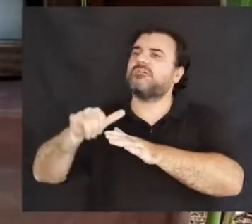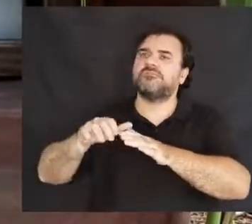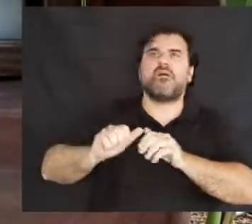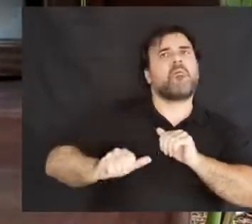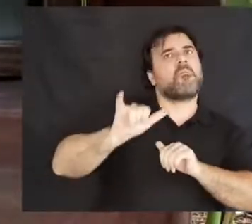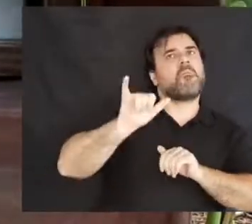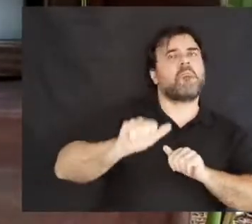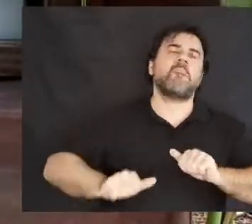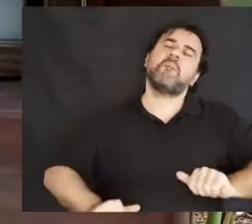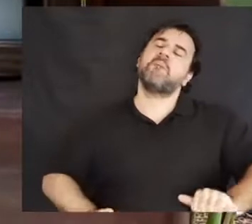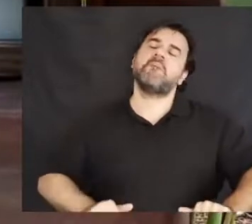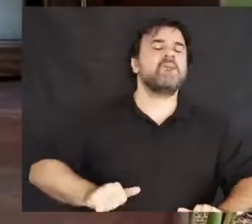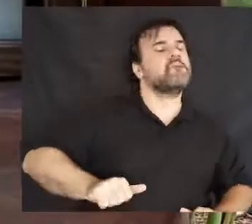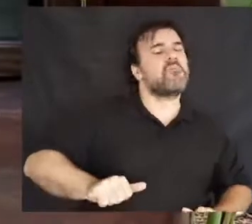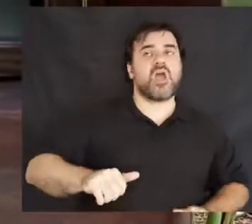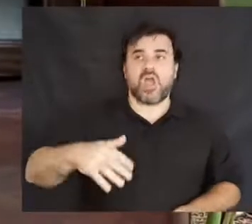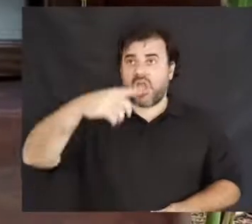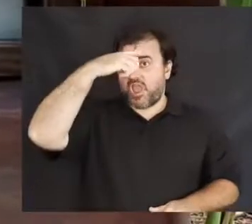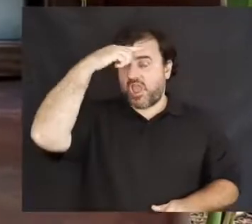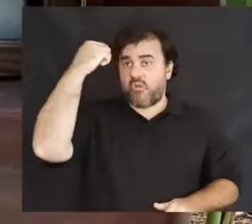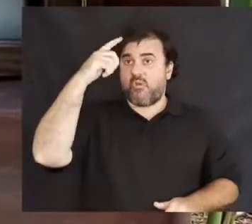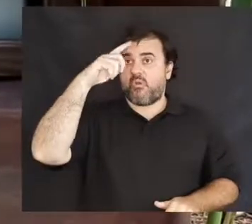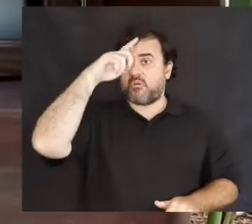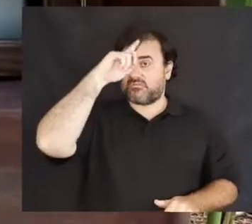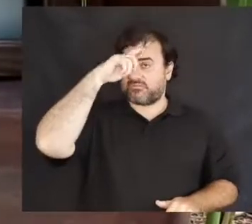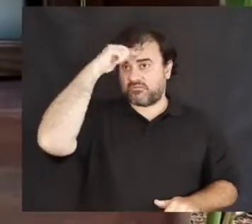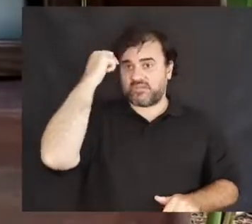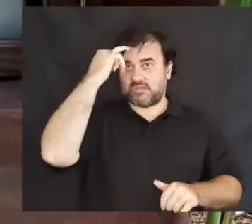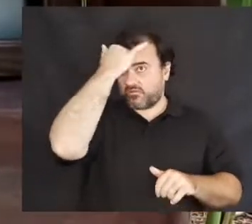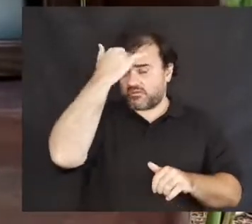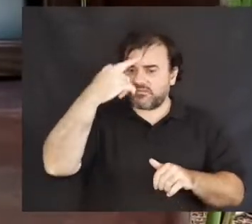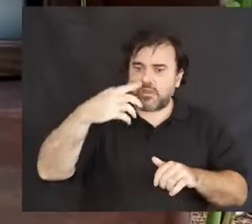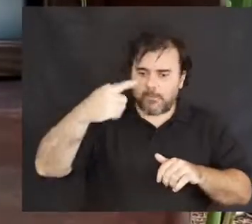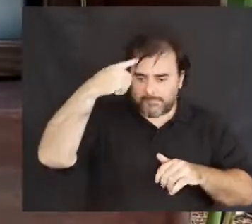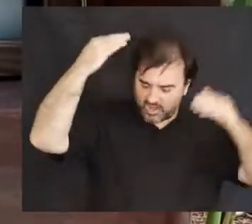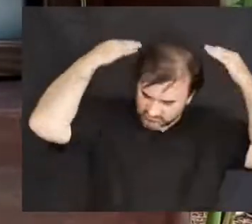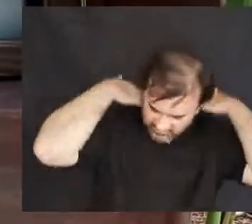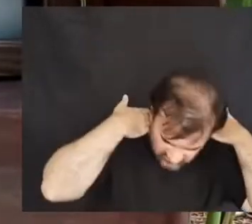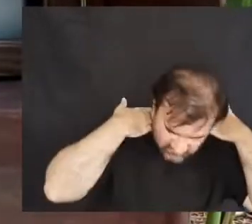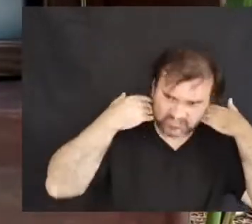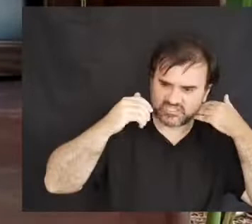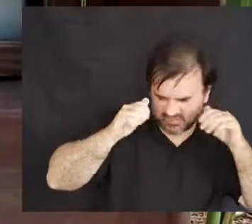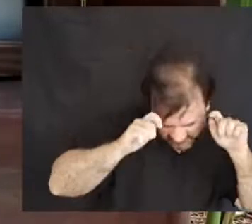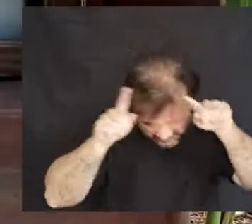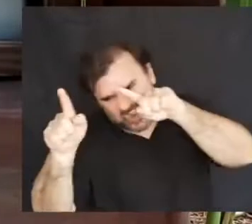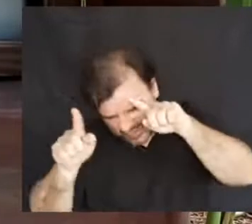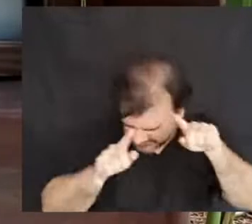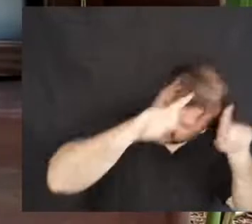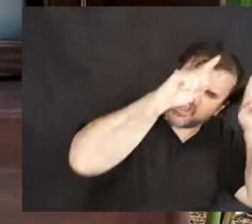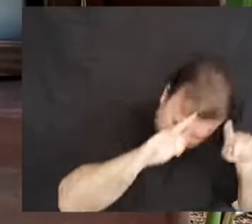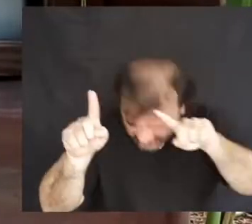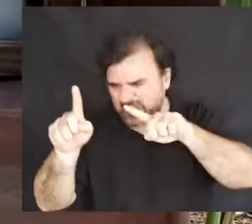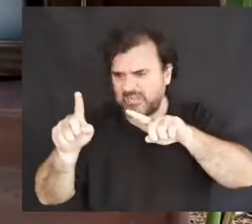Al Josco trataron de uncirlo al yugo con un buey viejo para que lo amaestrara, pero se revolvió violento, poniendo en peligro la vida